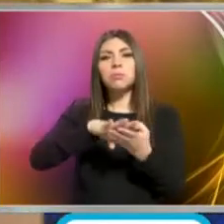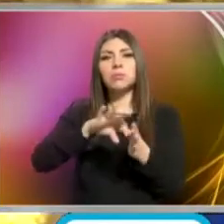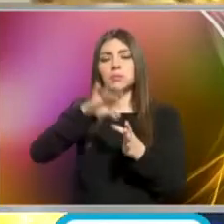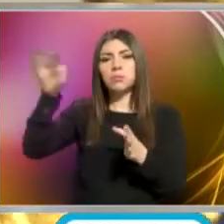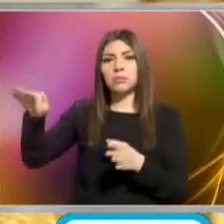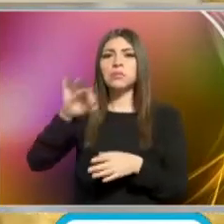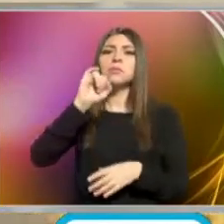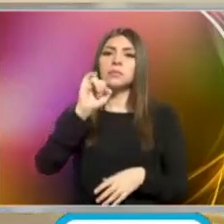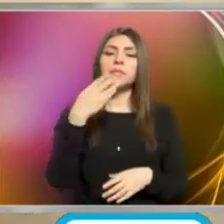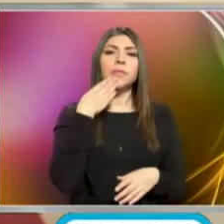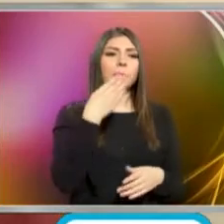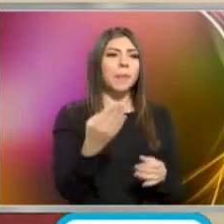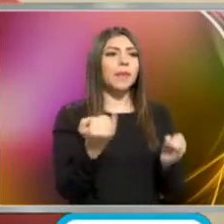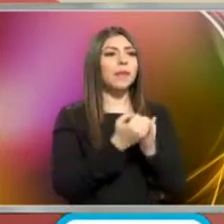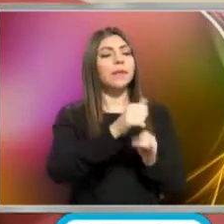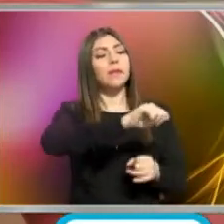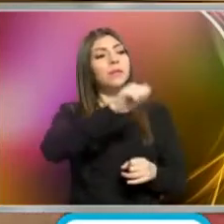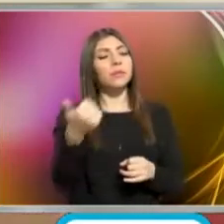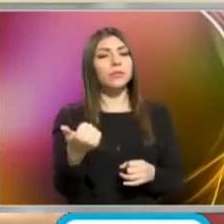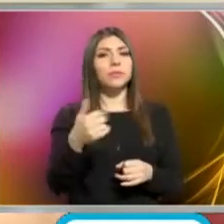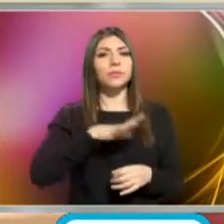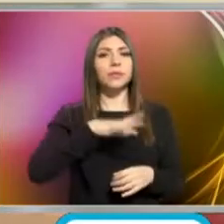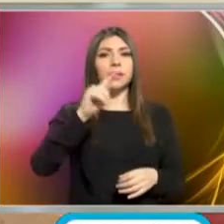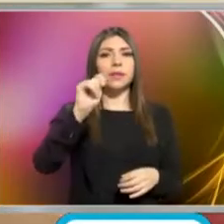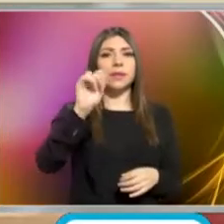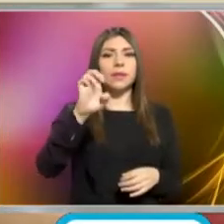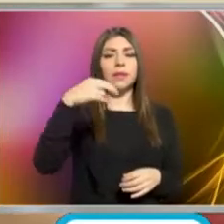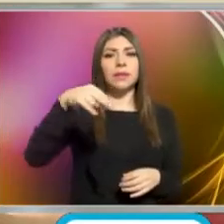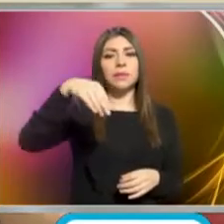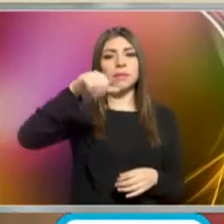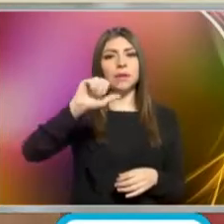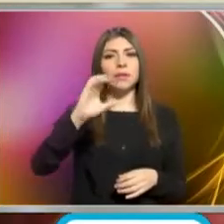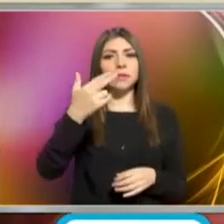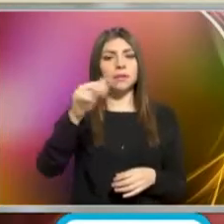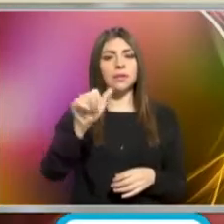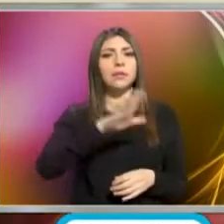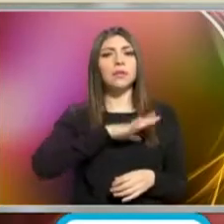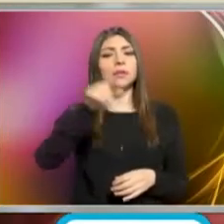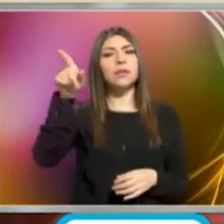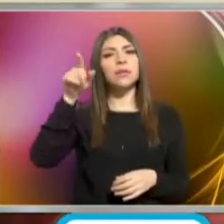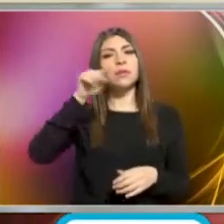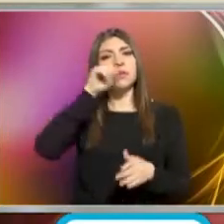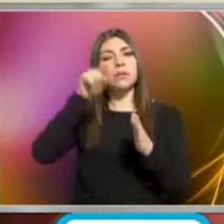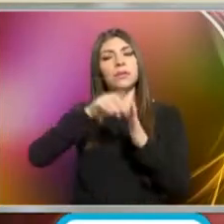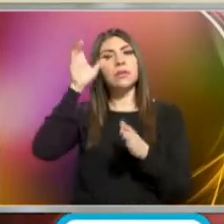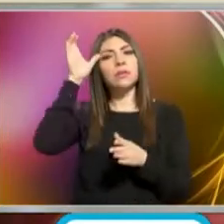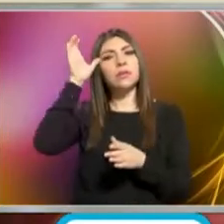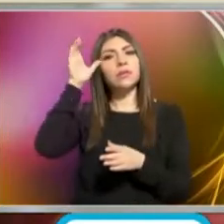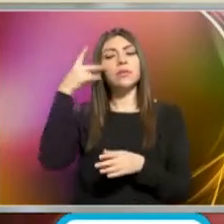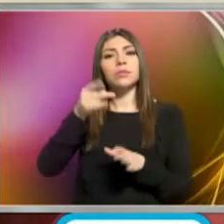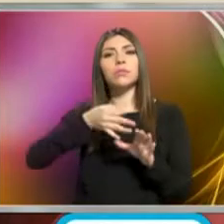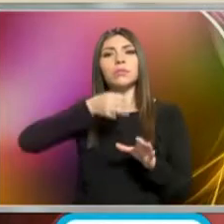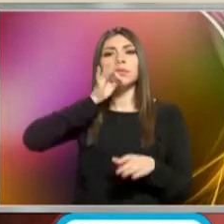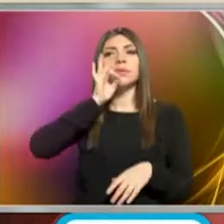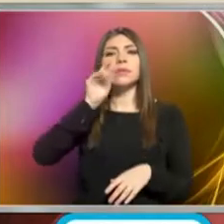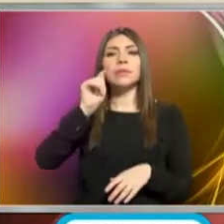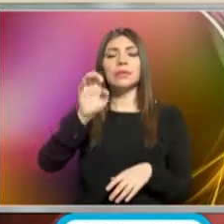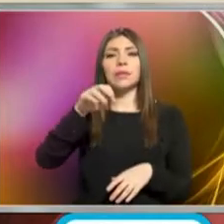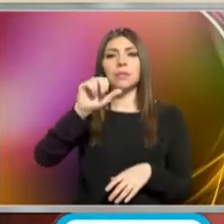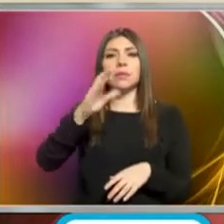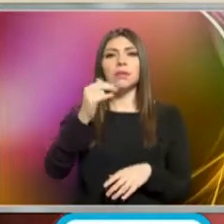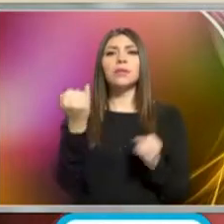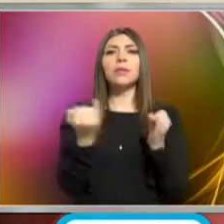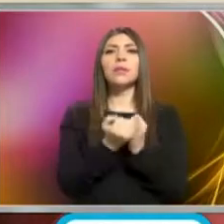más concentrada es el té matcha, que en el oriente es más consumido y ahí tomar una taza de té matcha es el equivalente a tomar